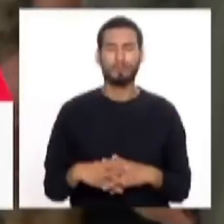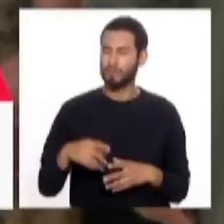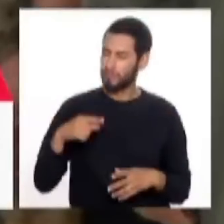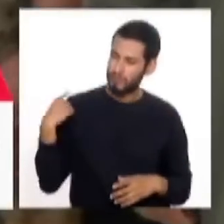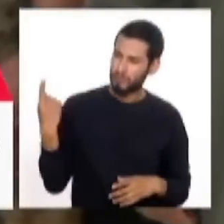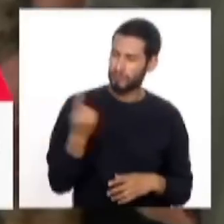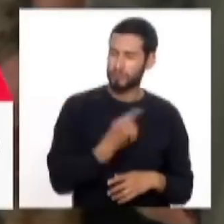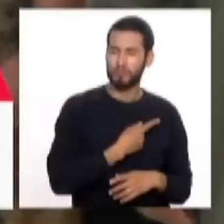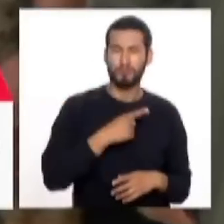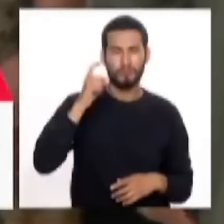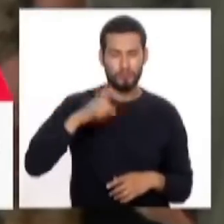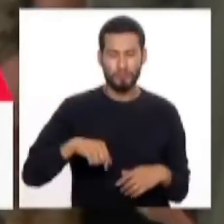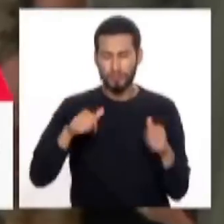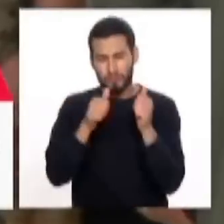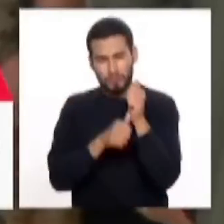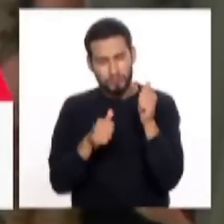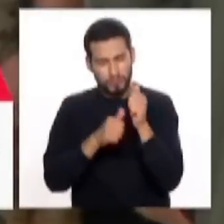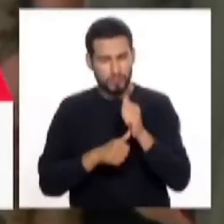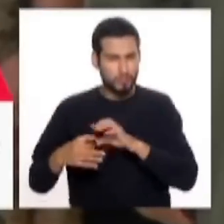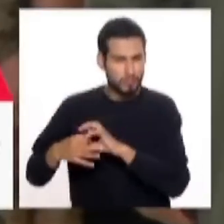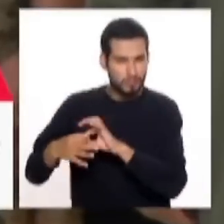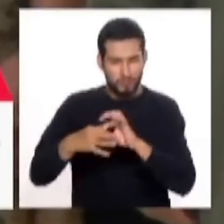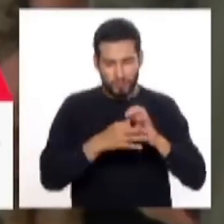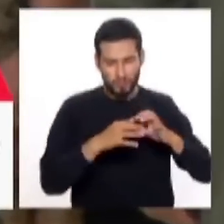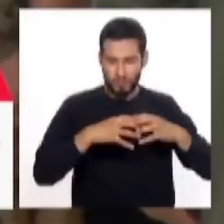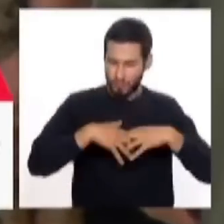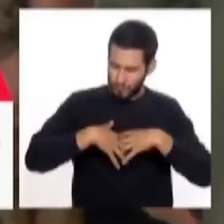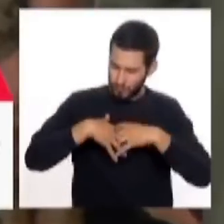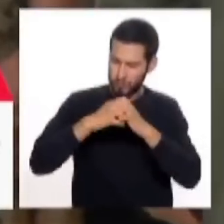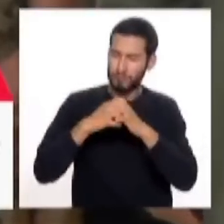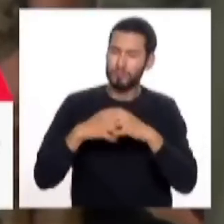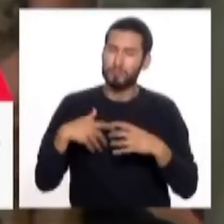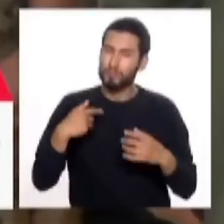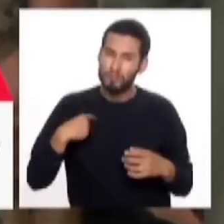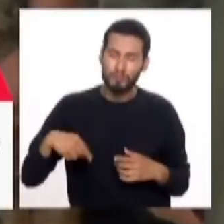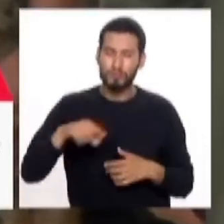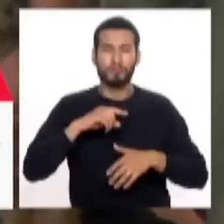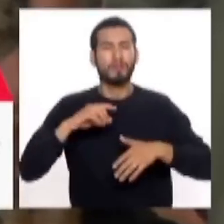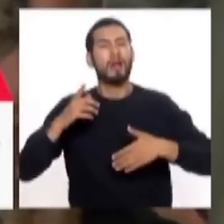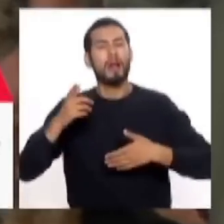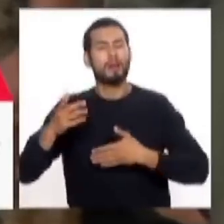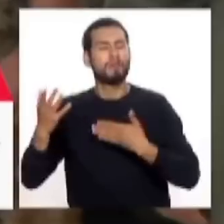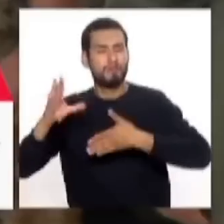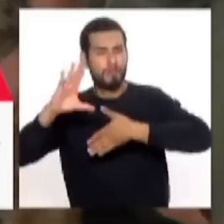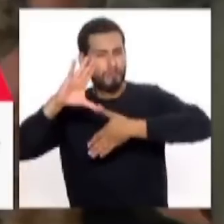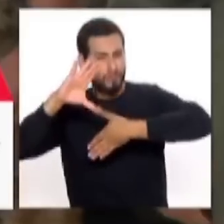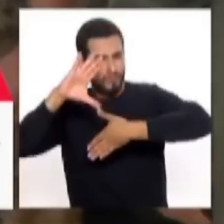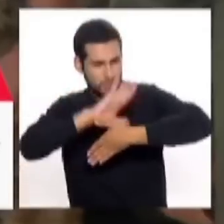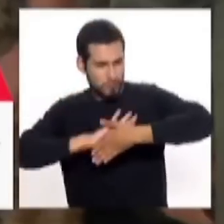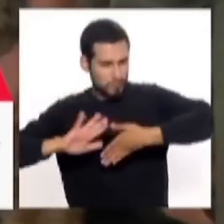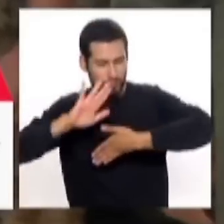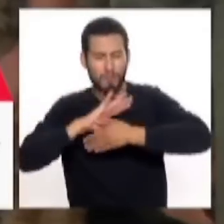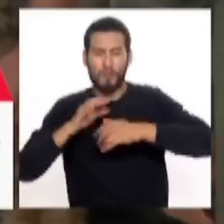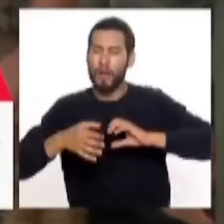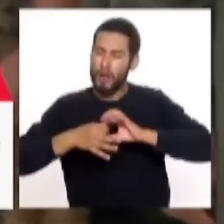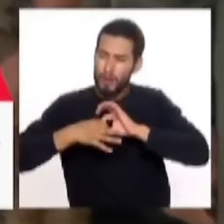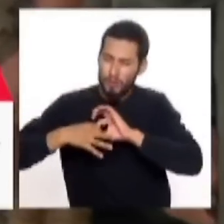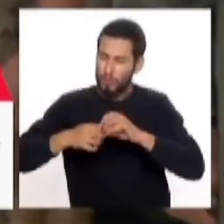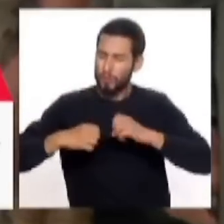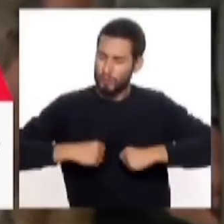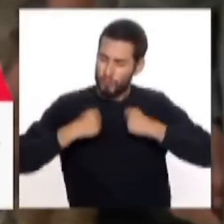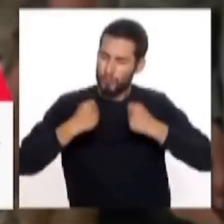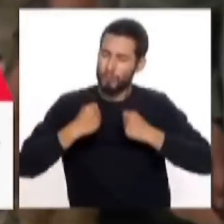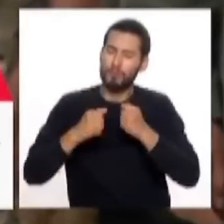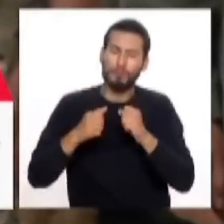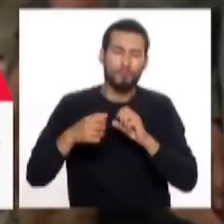debemos reafirmar la hermandad de América, la unidad de América, la fortaleza de América como